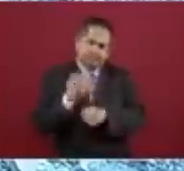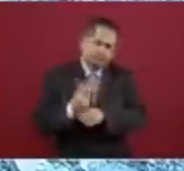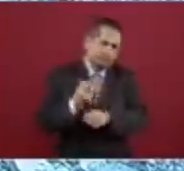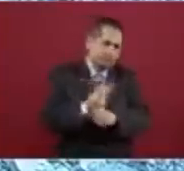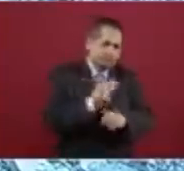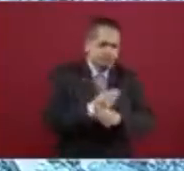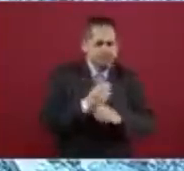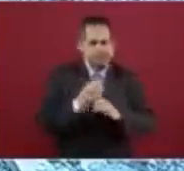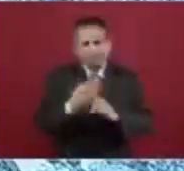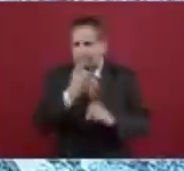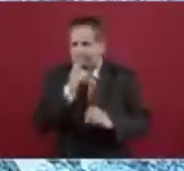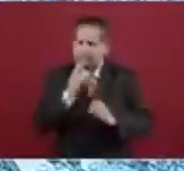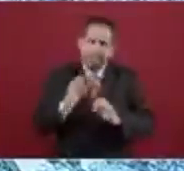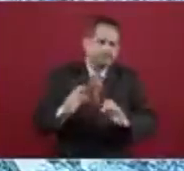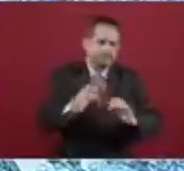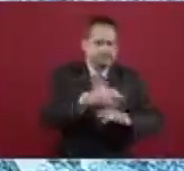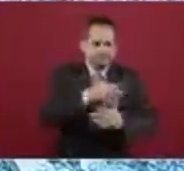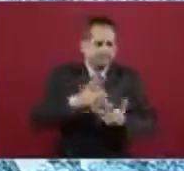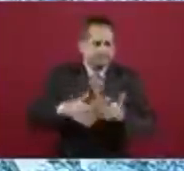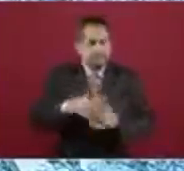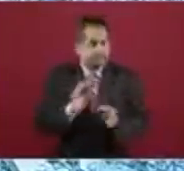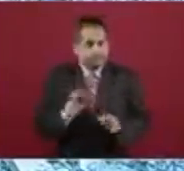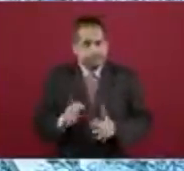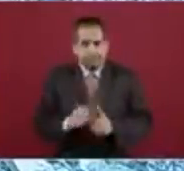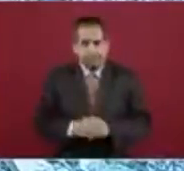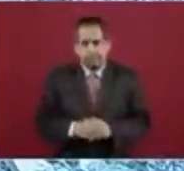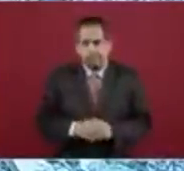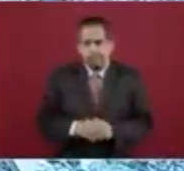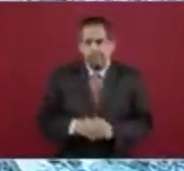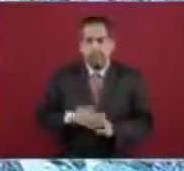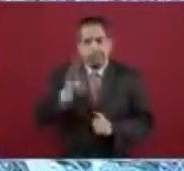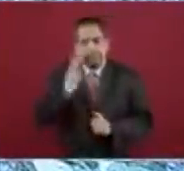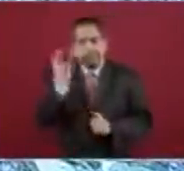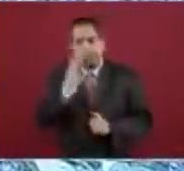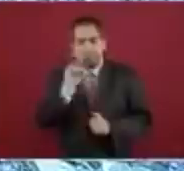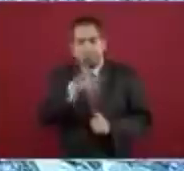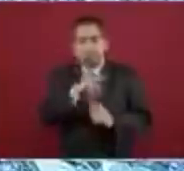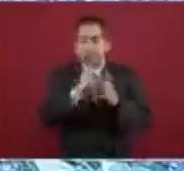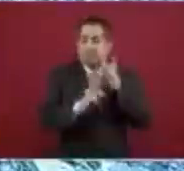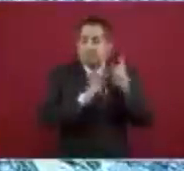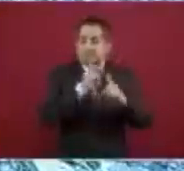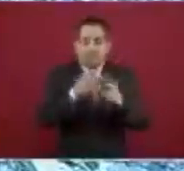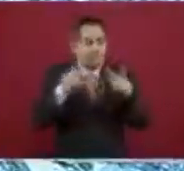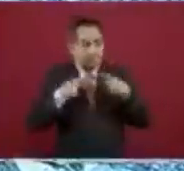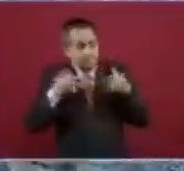a convivir en toda esta zona, un posible centro deportivo urbano,